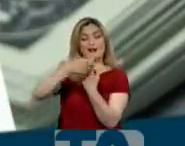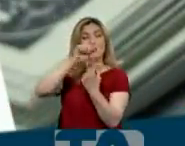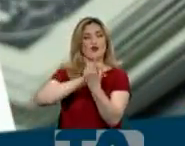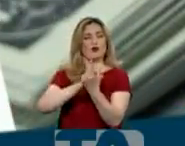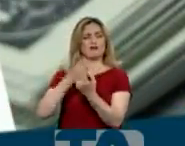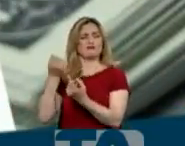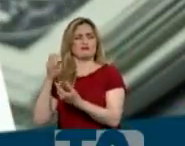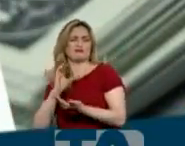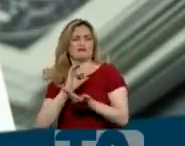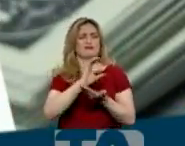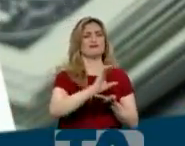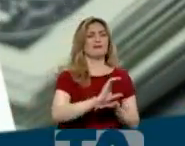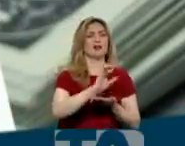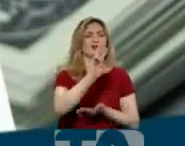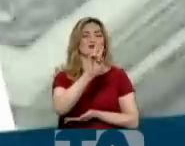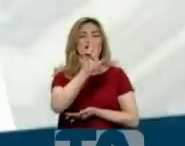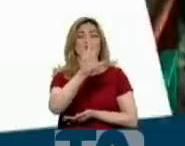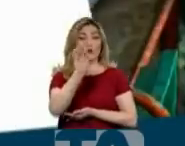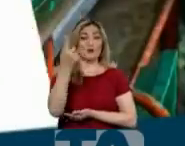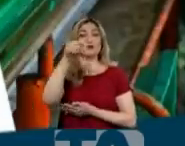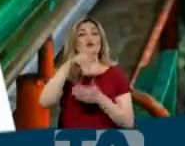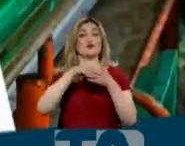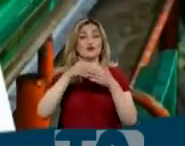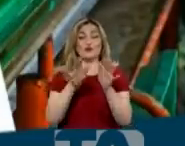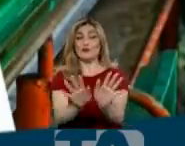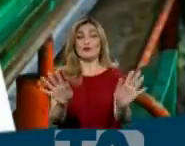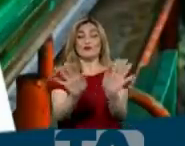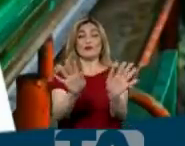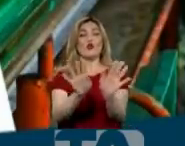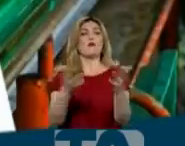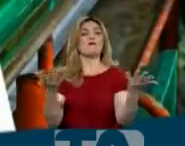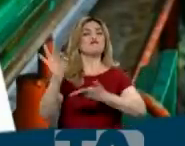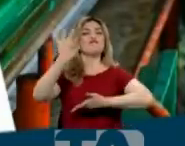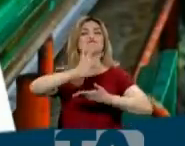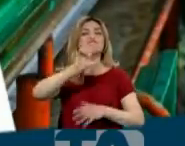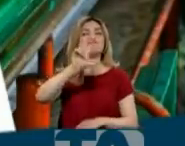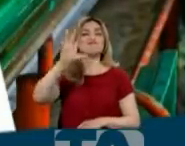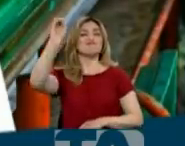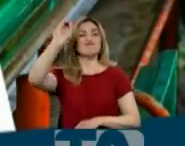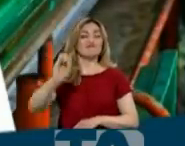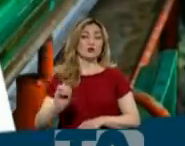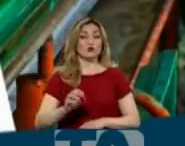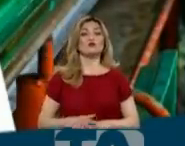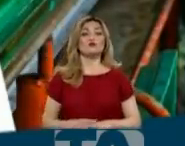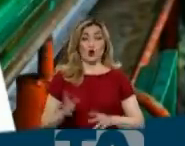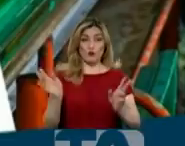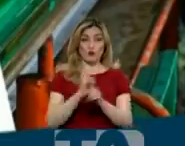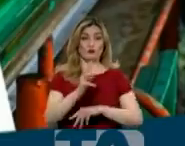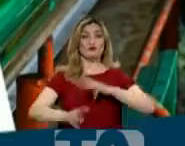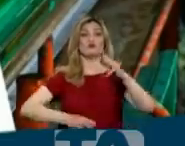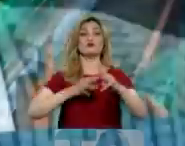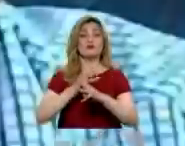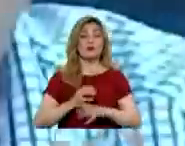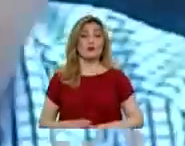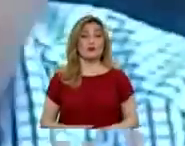mil 350 millones de dólares y ya en cifras globales el país representa el 33 por ciento de la producción mundial